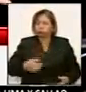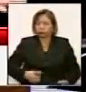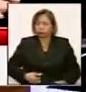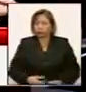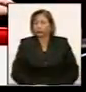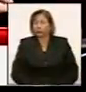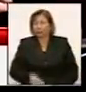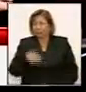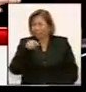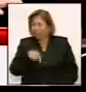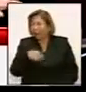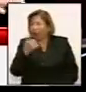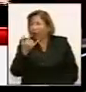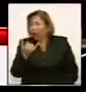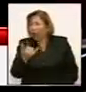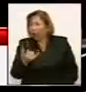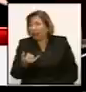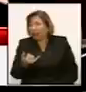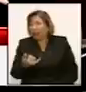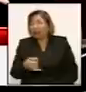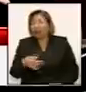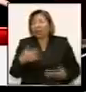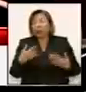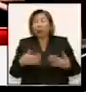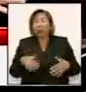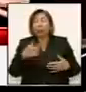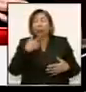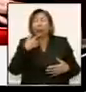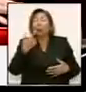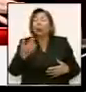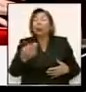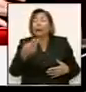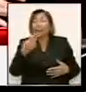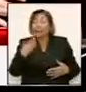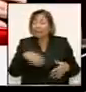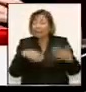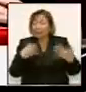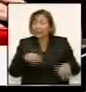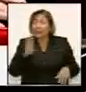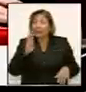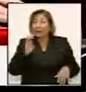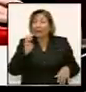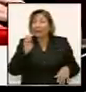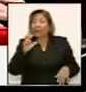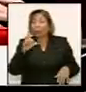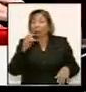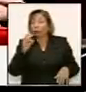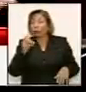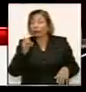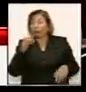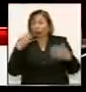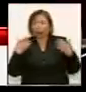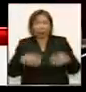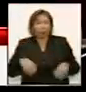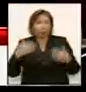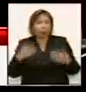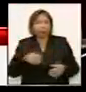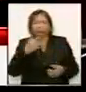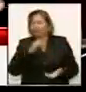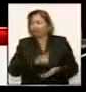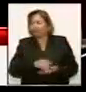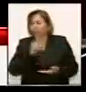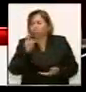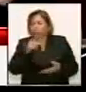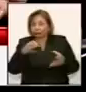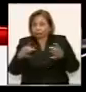37-37. Pero eso el día de hoy, sí, la declaración que ha hecho García Belaúnde es muy fuerte. Muy fuerte, es brutal, porque parece que usted